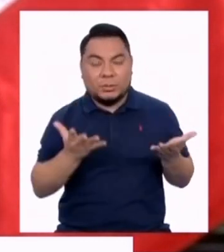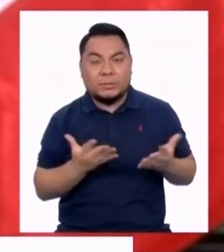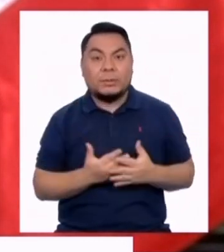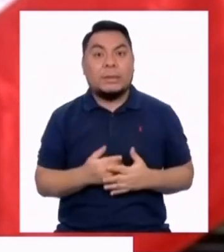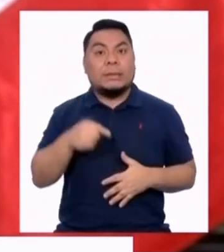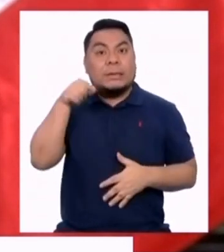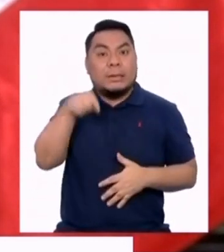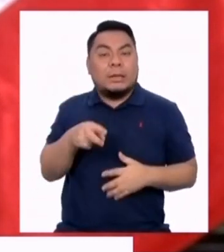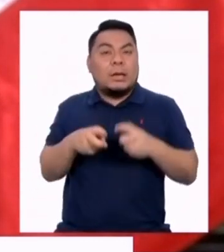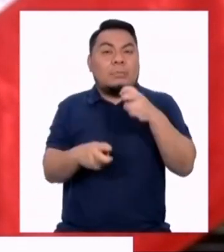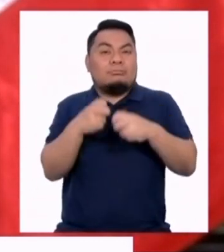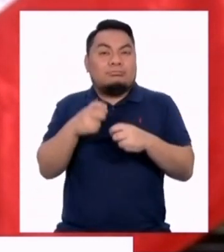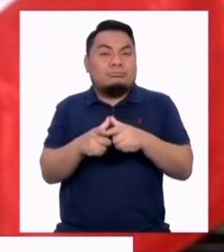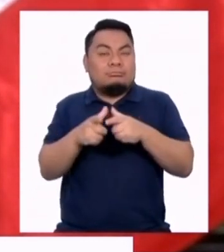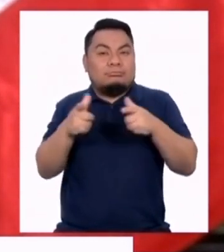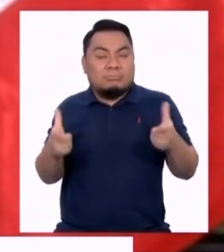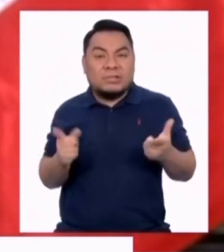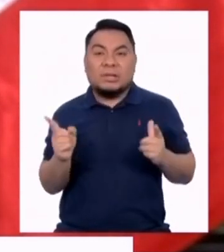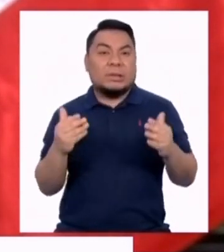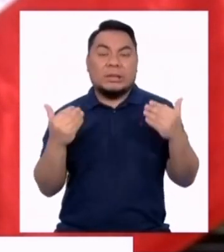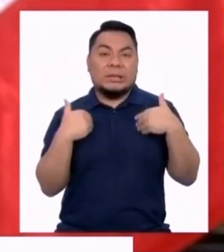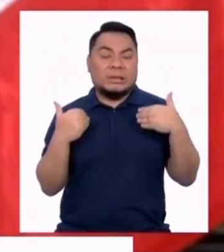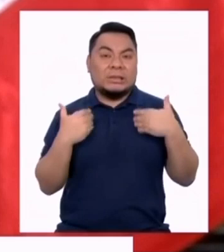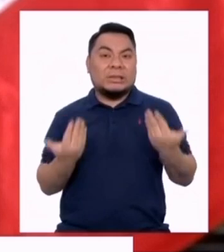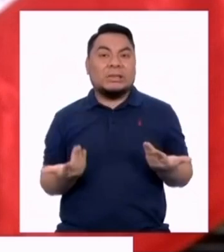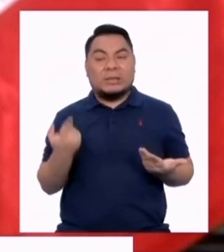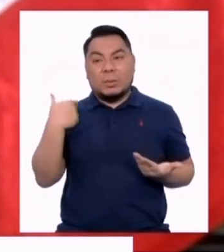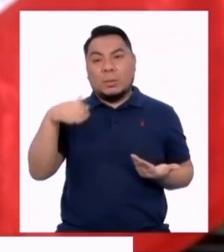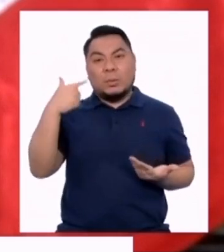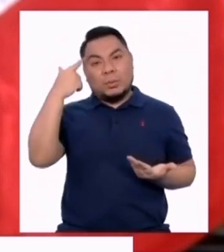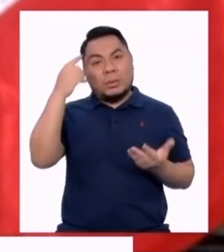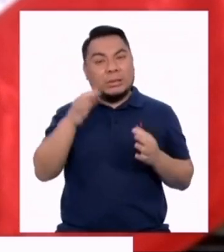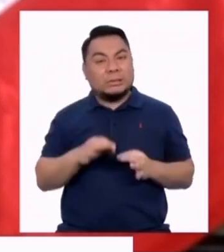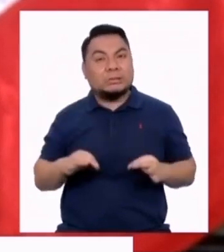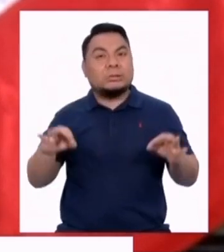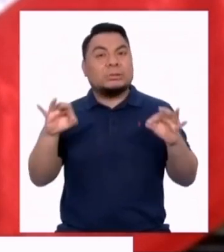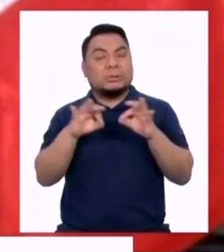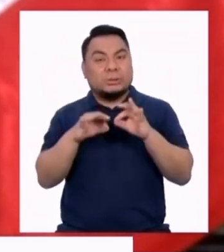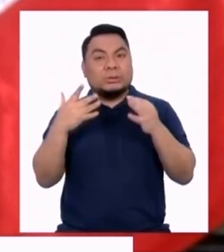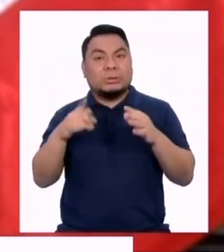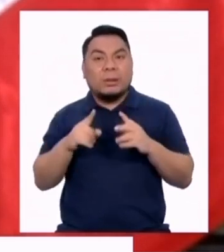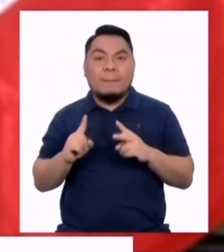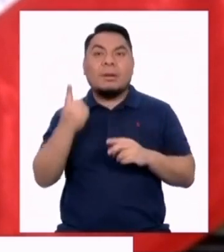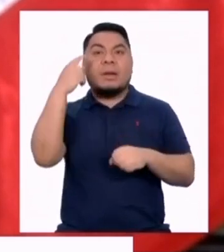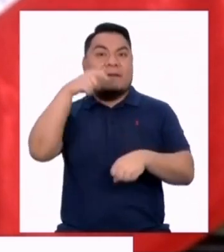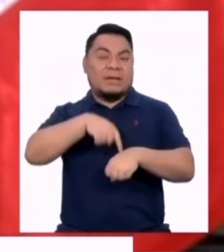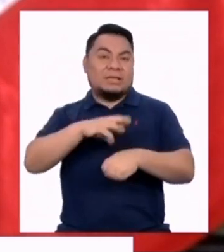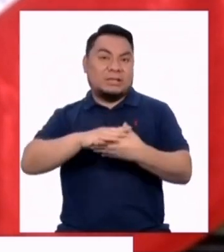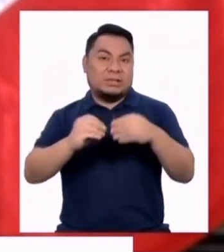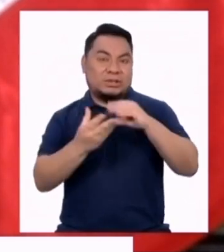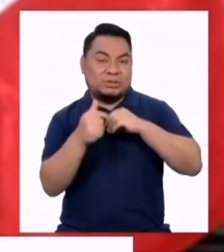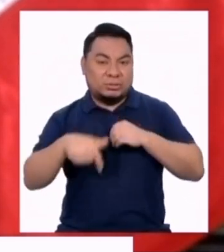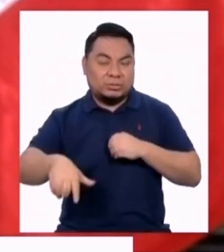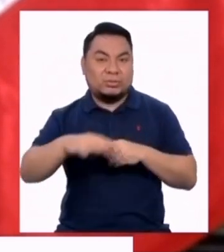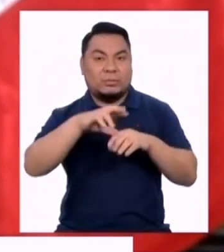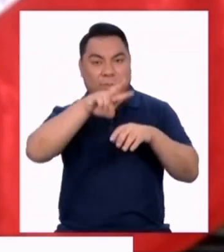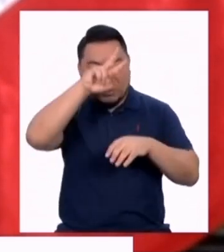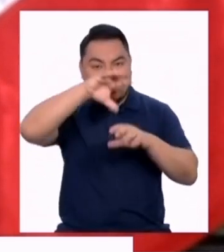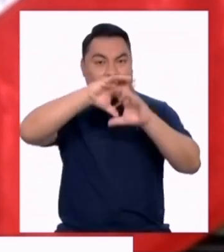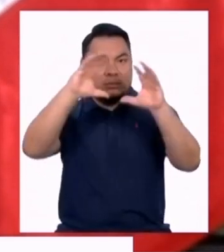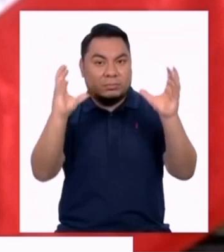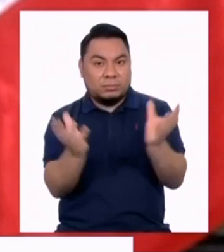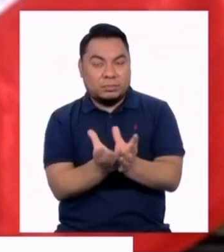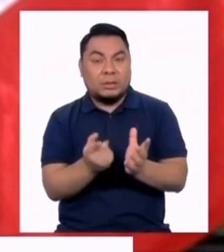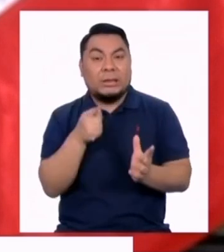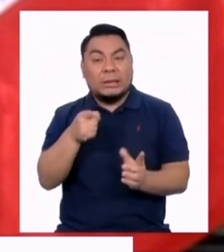historia cuya magnitud no abarca sólo el sector salud sino su onda